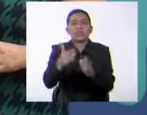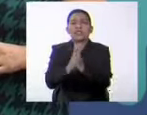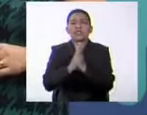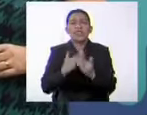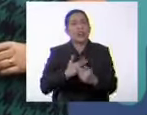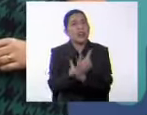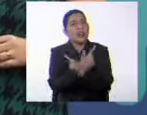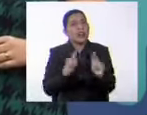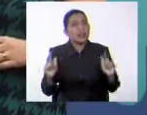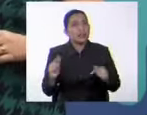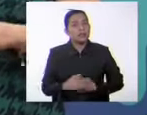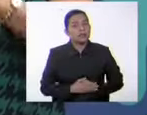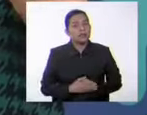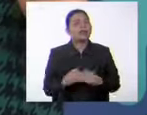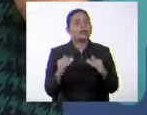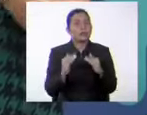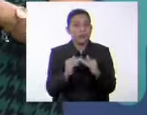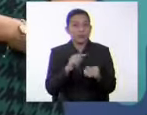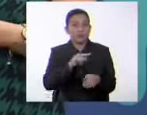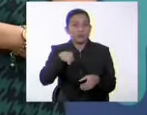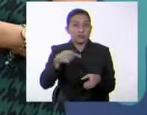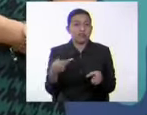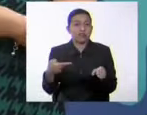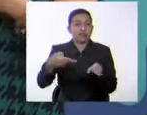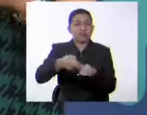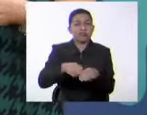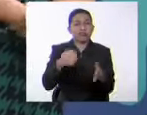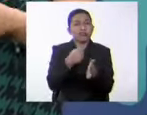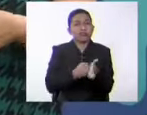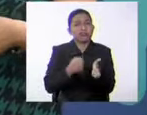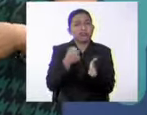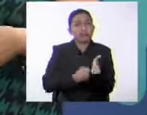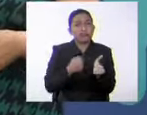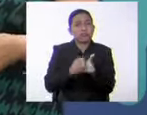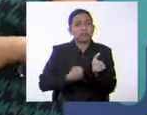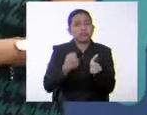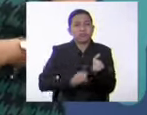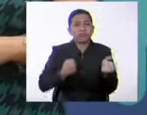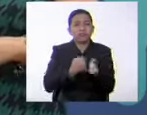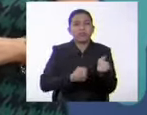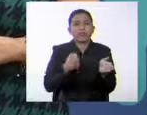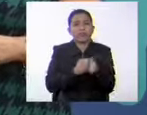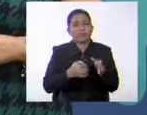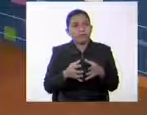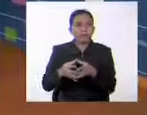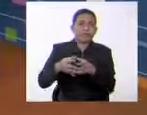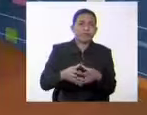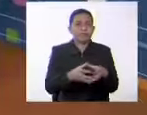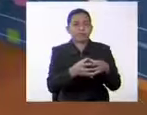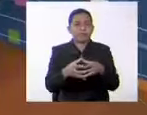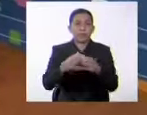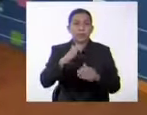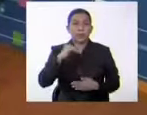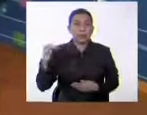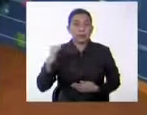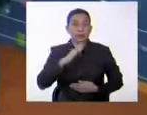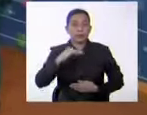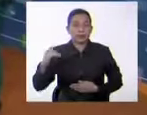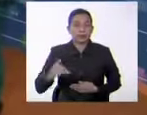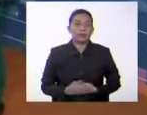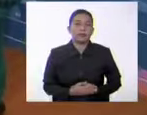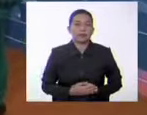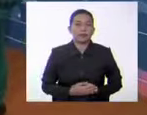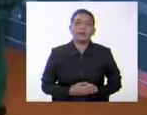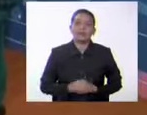proceso también son parte de los guerreros, de los que andan luchando, acompañando con cada uno de los países. Y precisamente, como